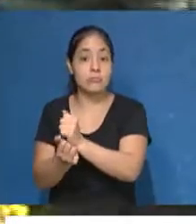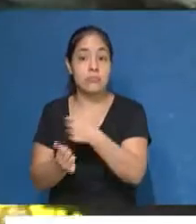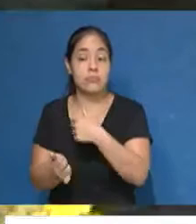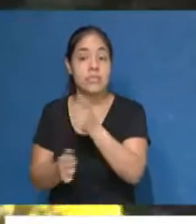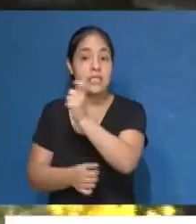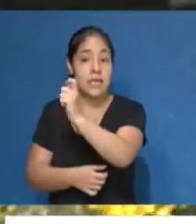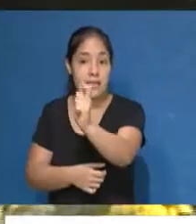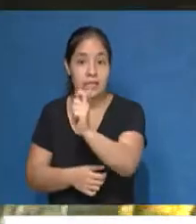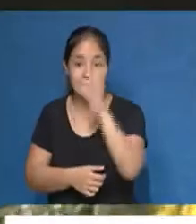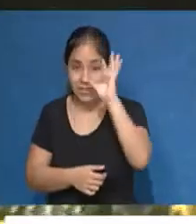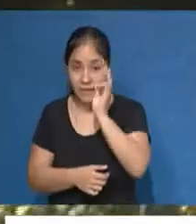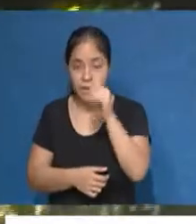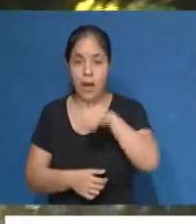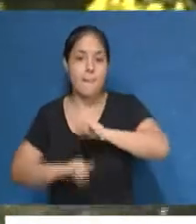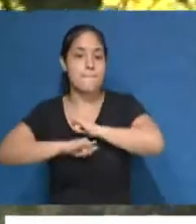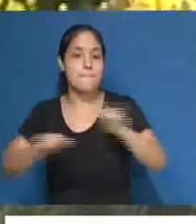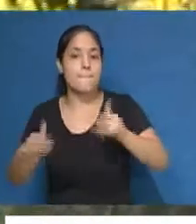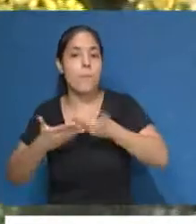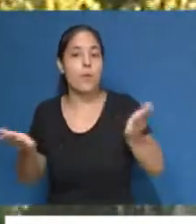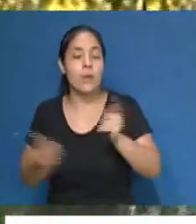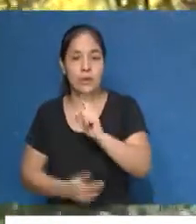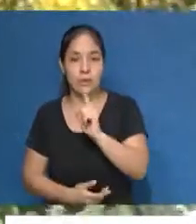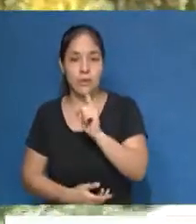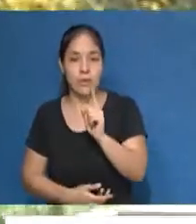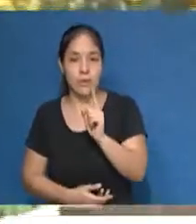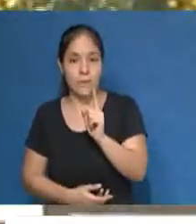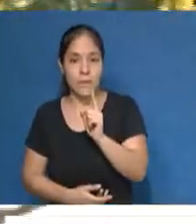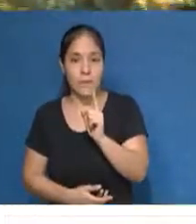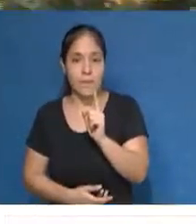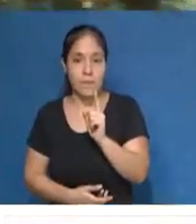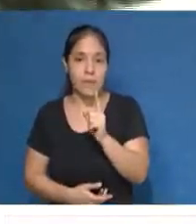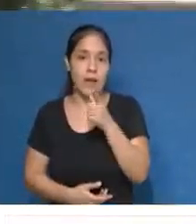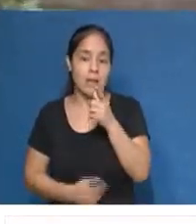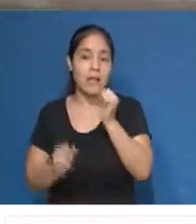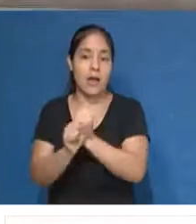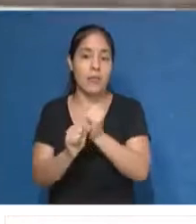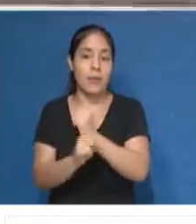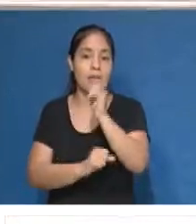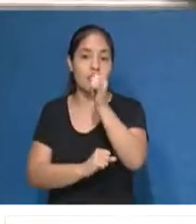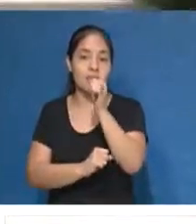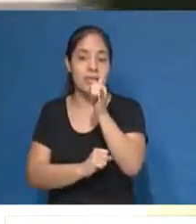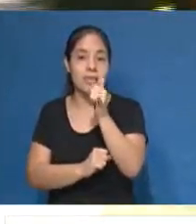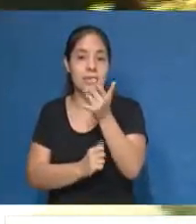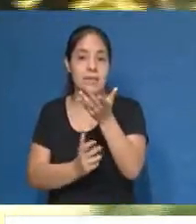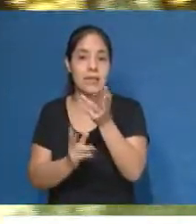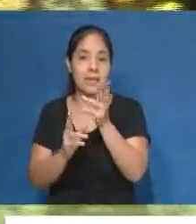No se hizo públicamente, lo que sí se llevó a cabo es una reafirmación de lo